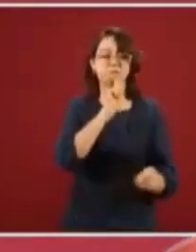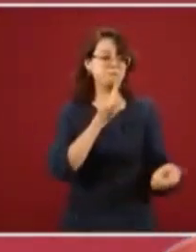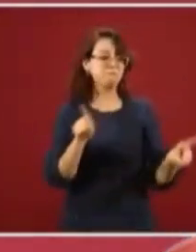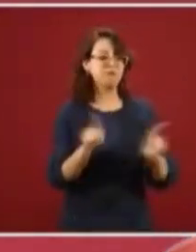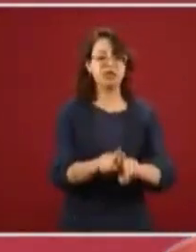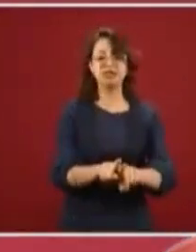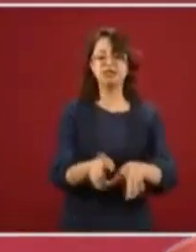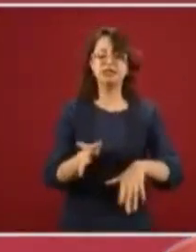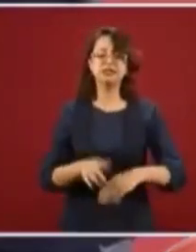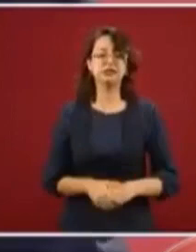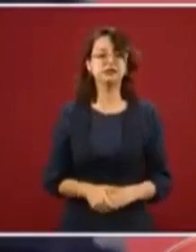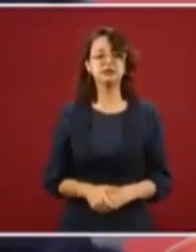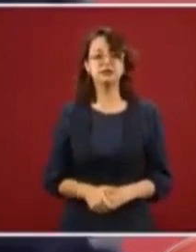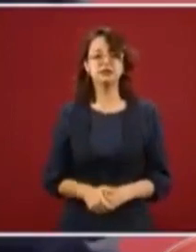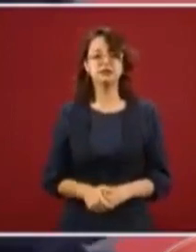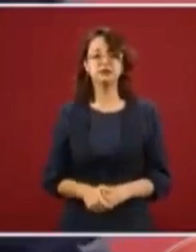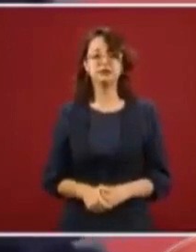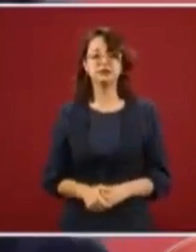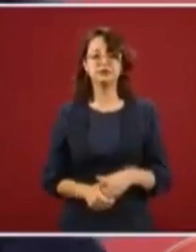Nomás